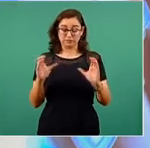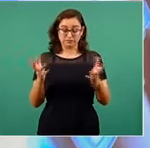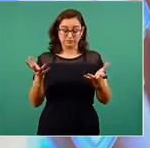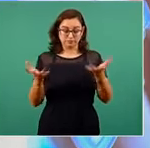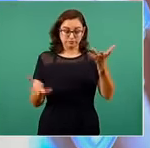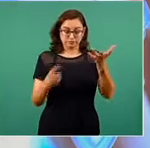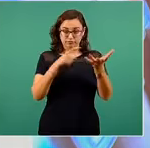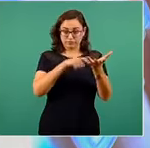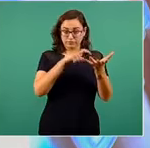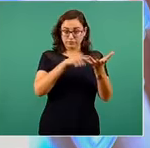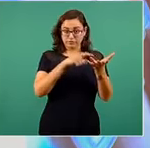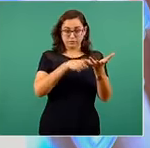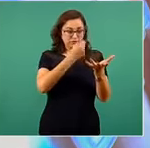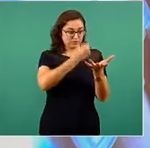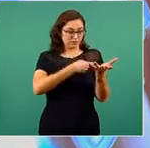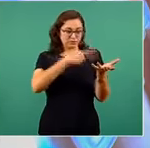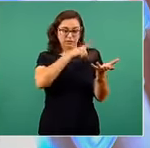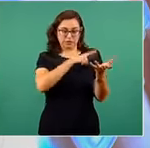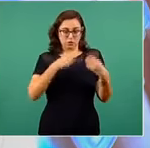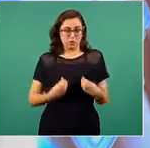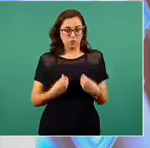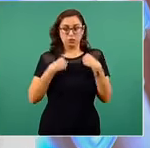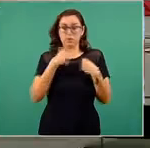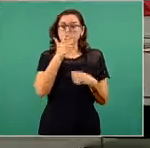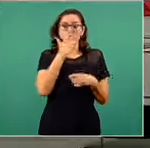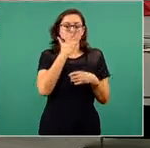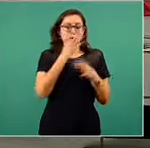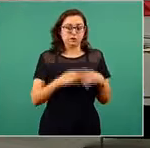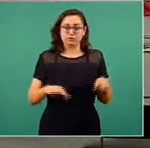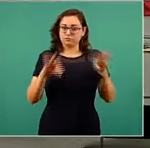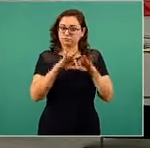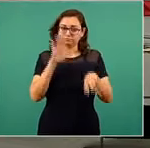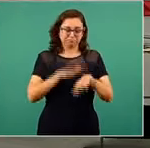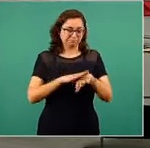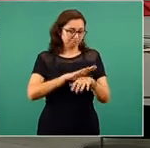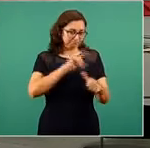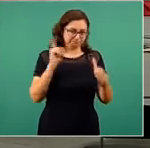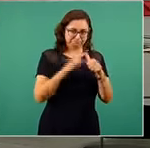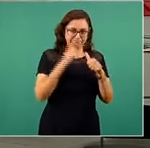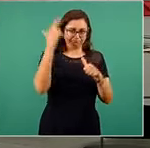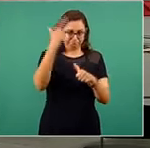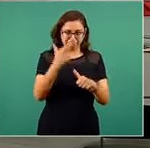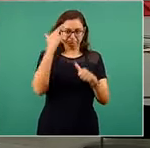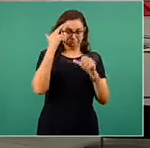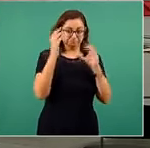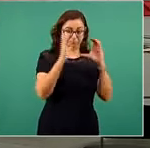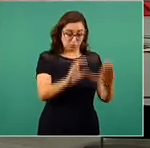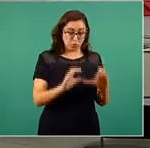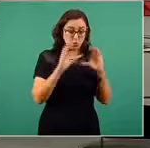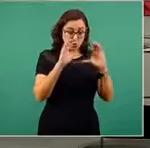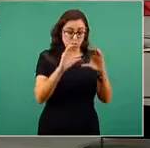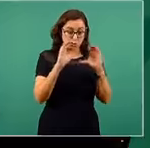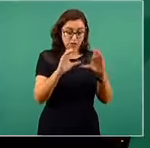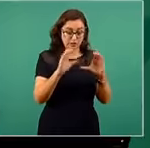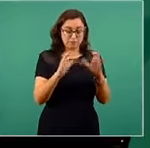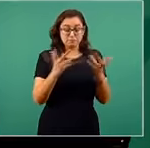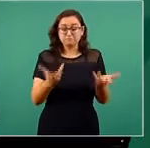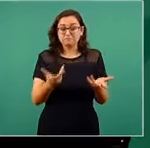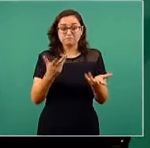vida, que es indiscutiblemente lo preponderante. Y para cuidarla, antes de que existiera una